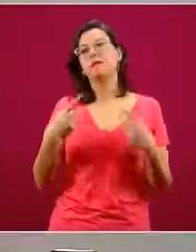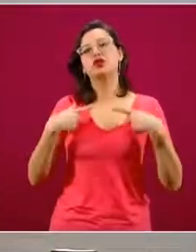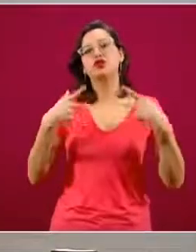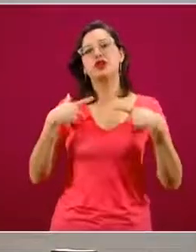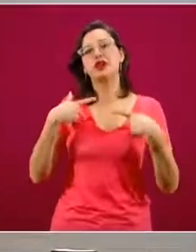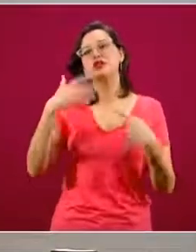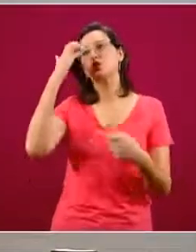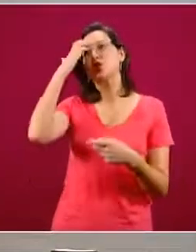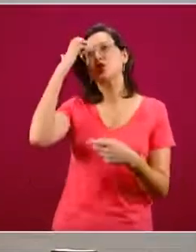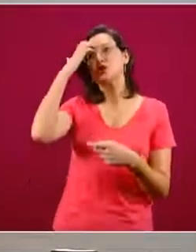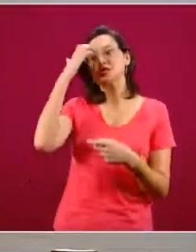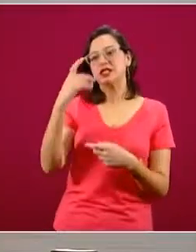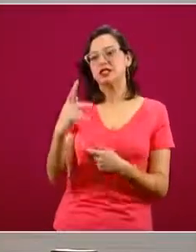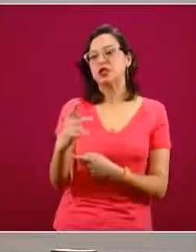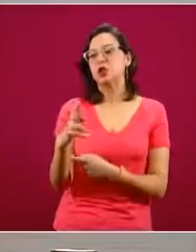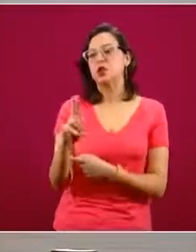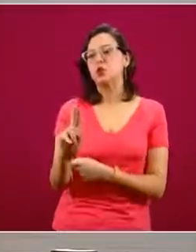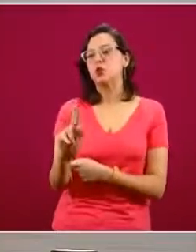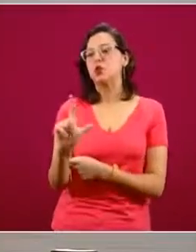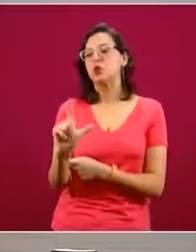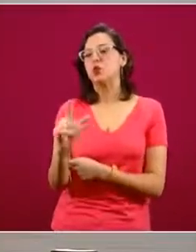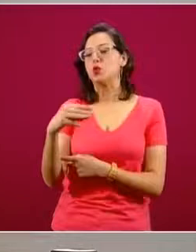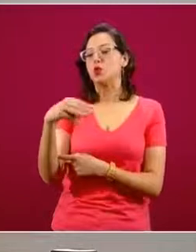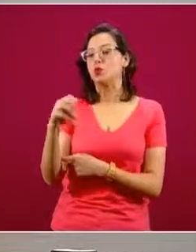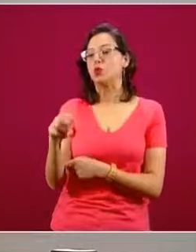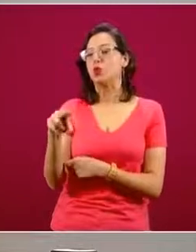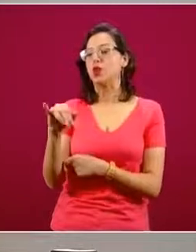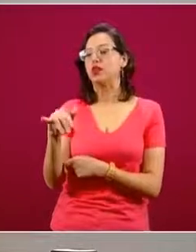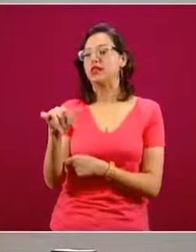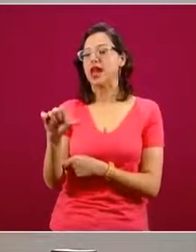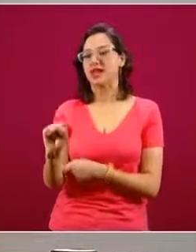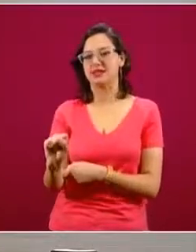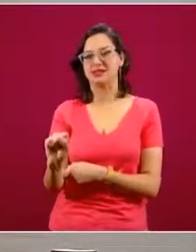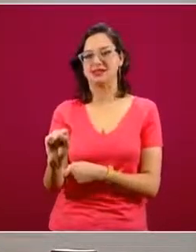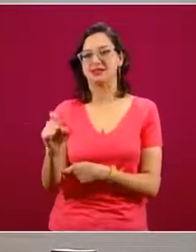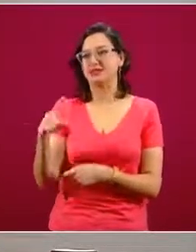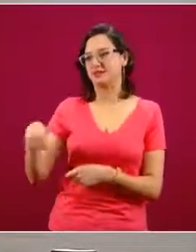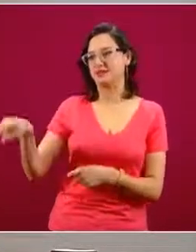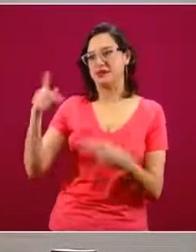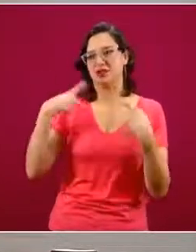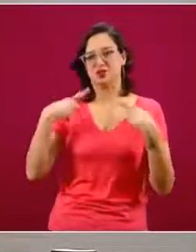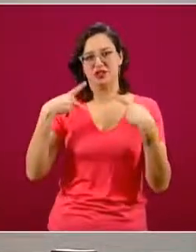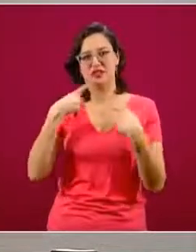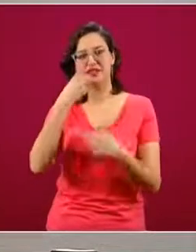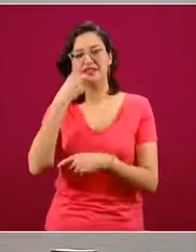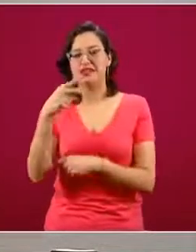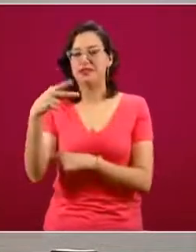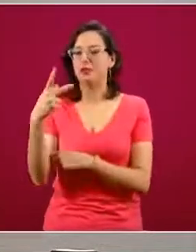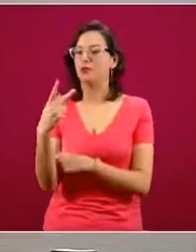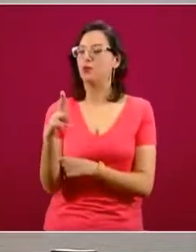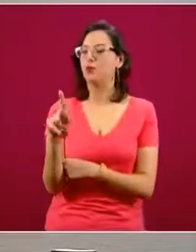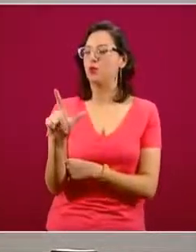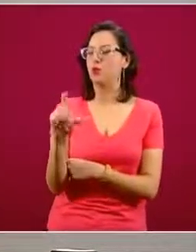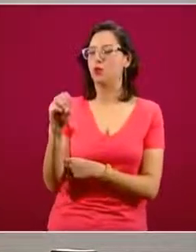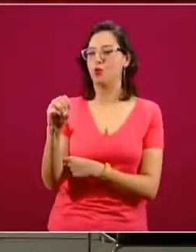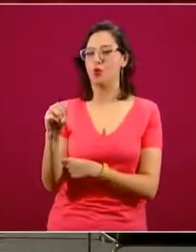porque es la inflamación de los pulmones, pero el término médico es neumonía. Cuando es causada por virus se llama neumonitis.